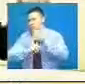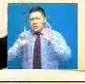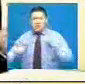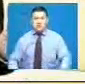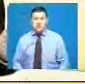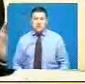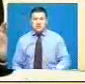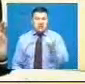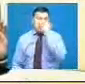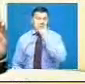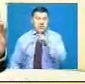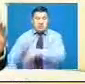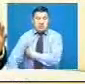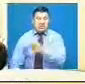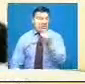Cárdenas va a quedar mal.